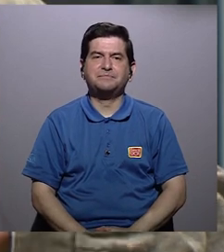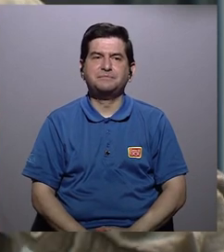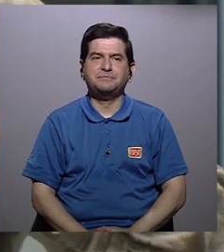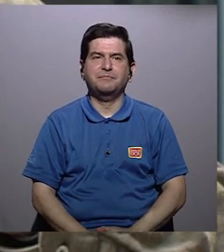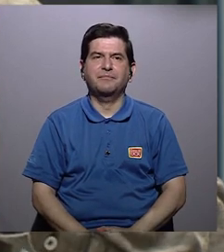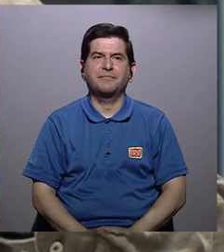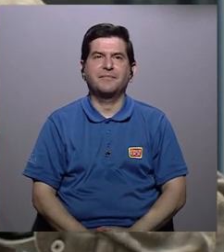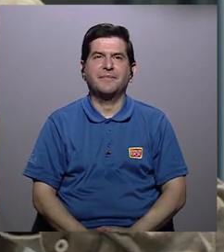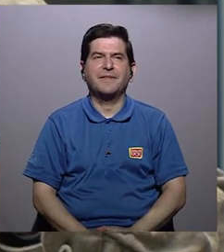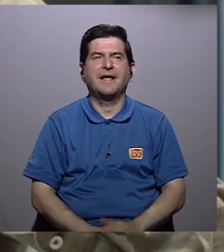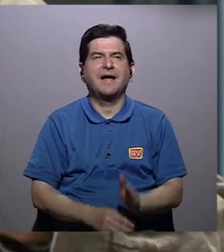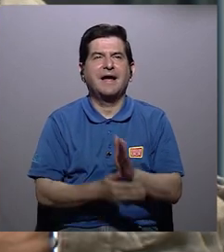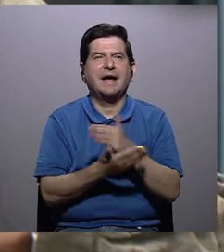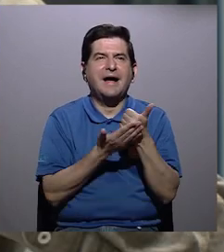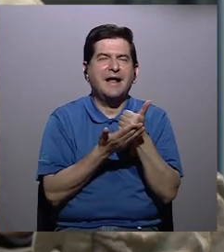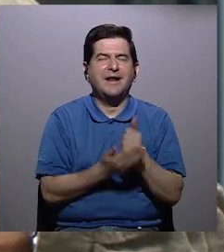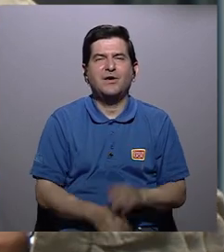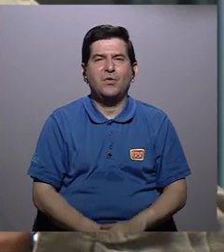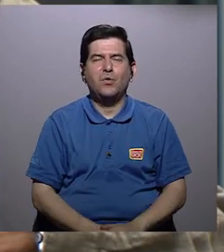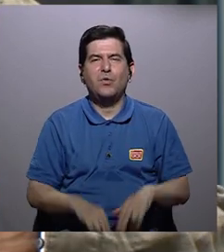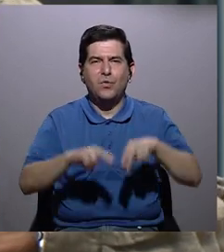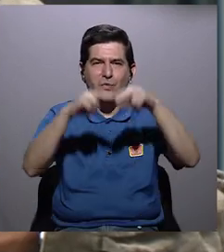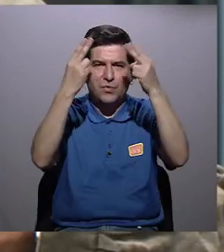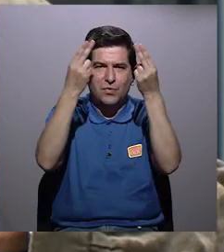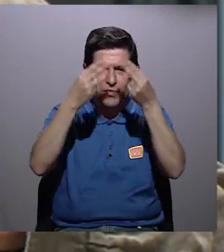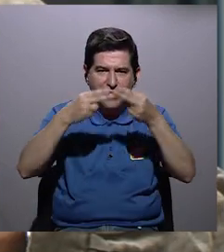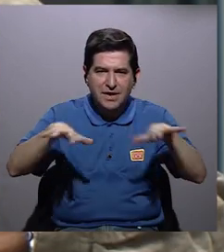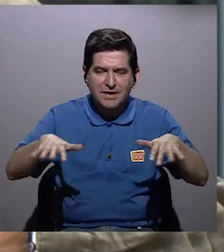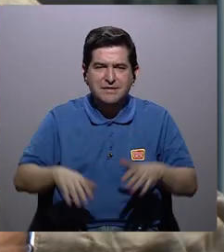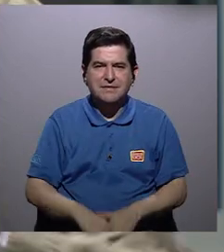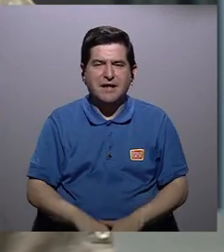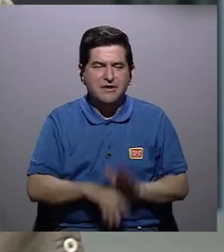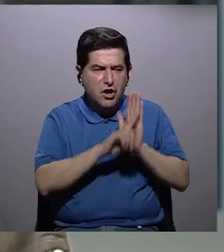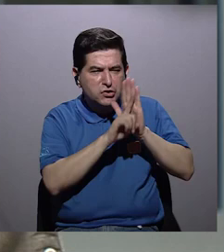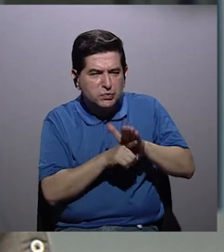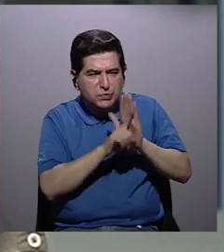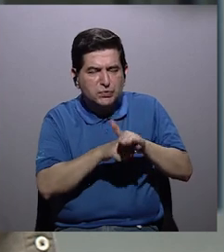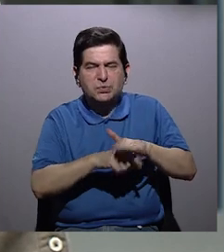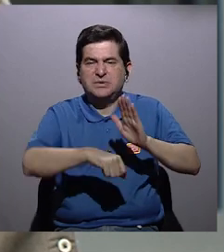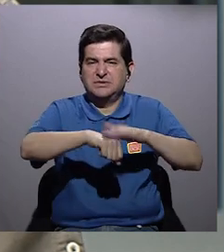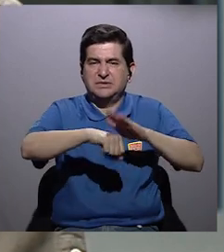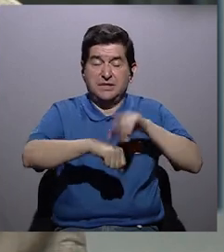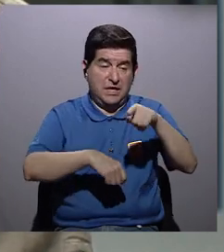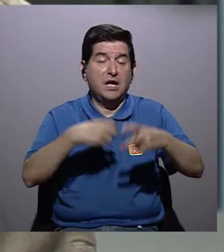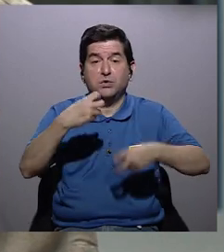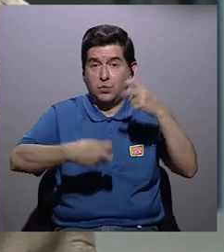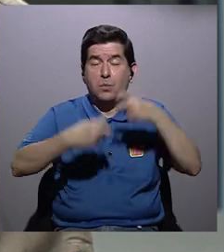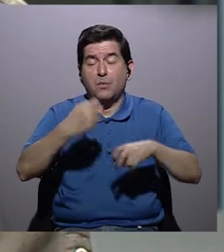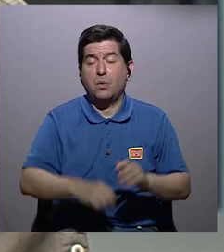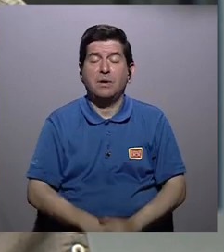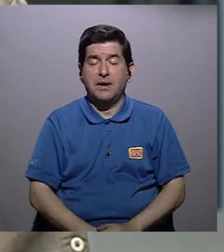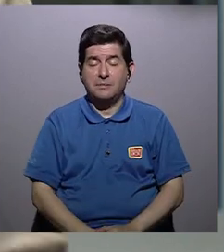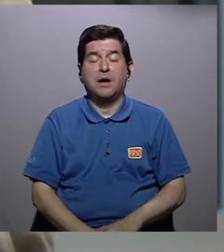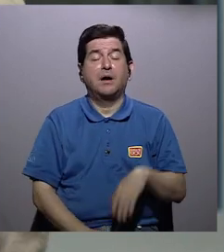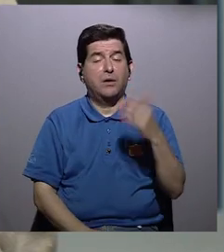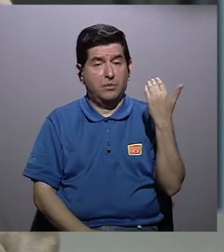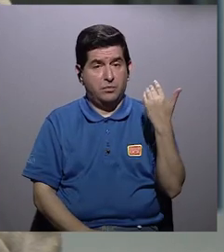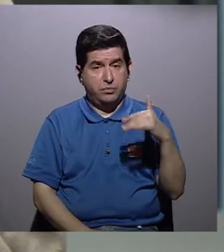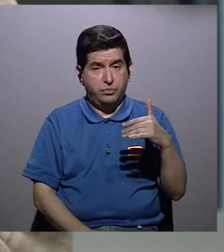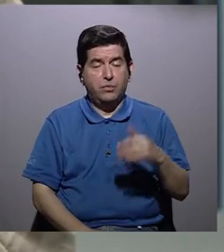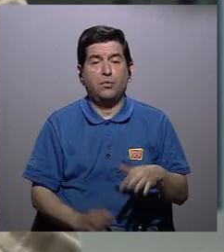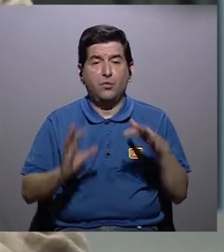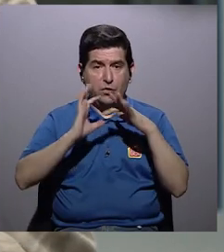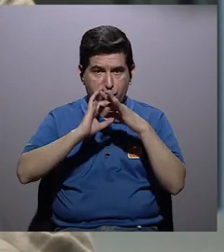Hay cierto ciberbullying, cibermatonismo que es tolerado y eso es un problema, digamos, es un grave problema y